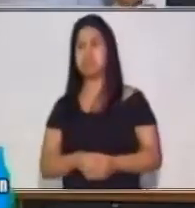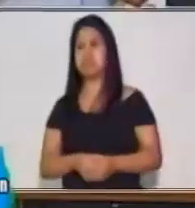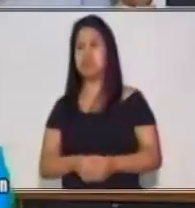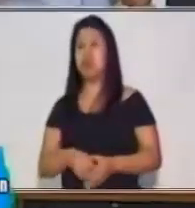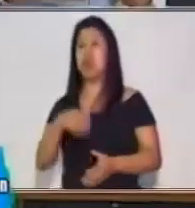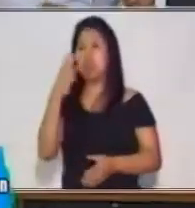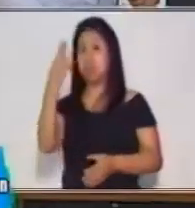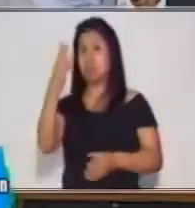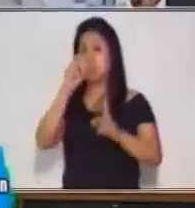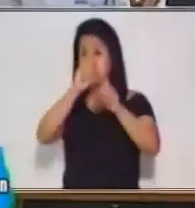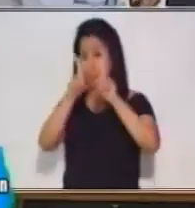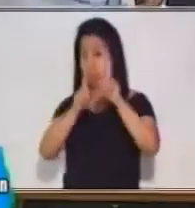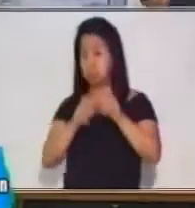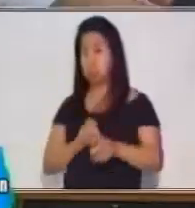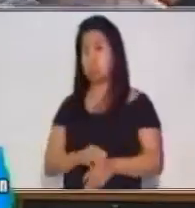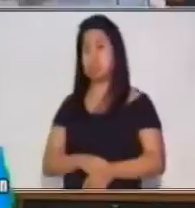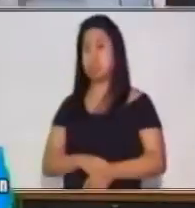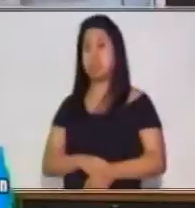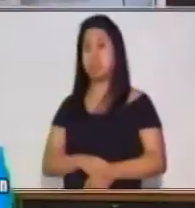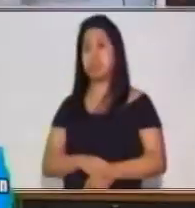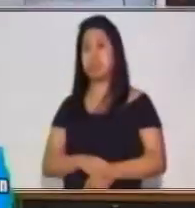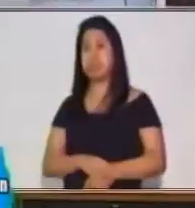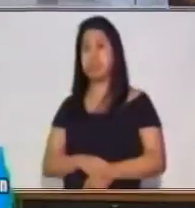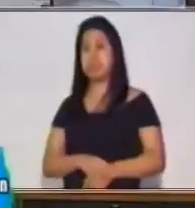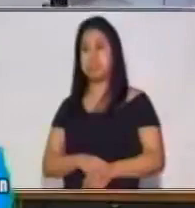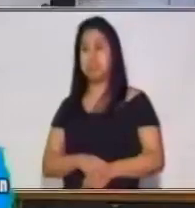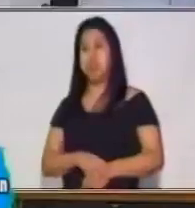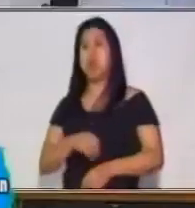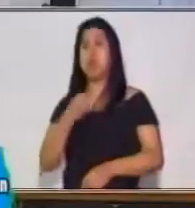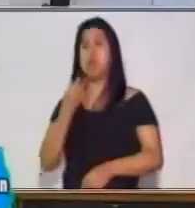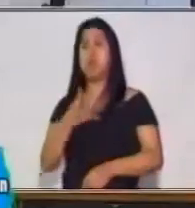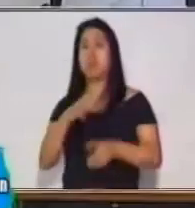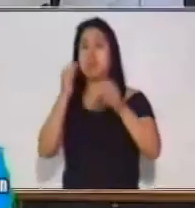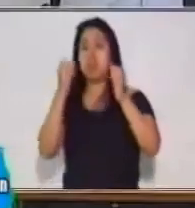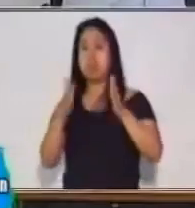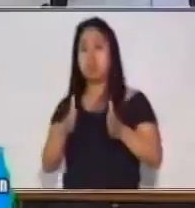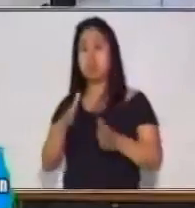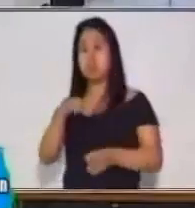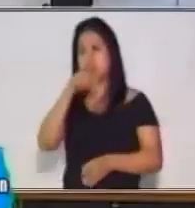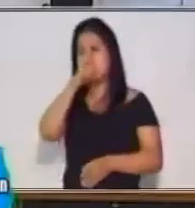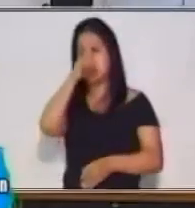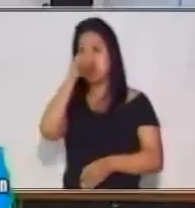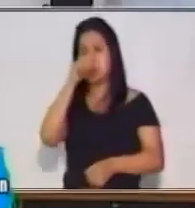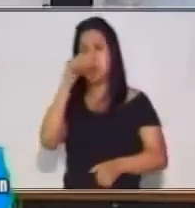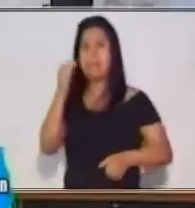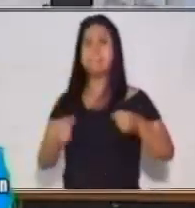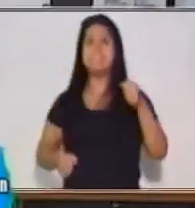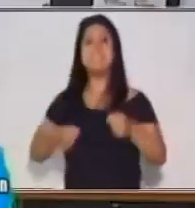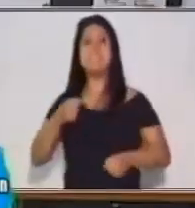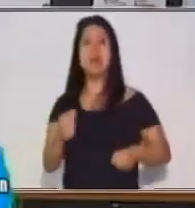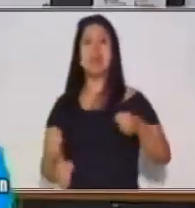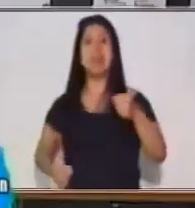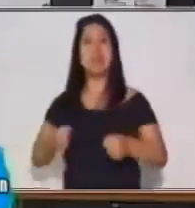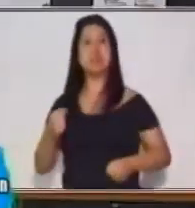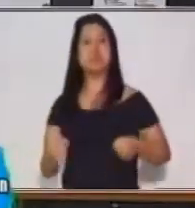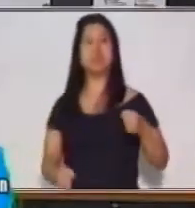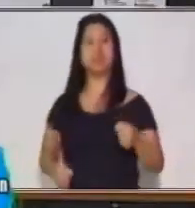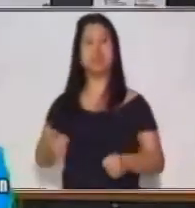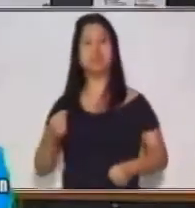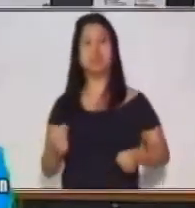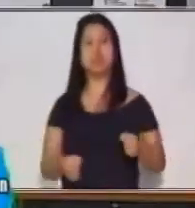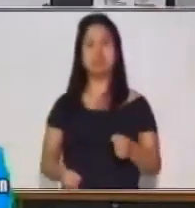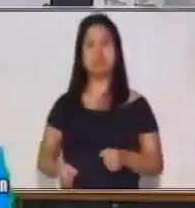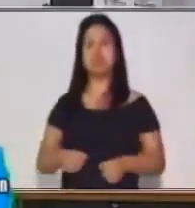prefieren baloncesto. Tú lo vas escribiendo en tu cuaderno o en tu hoja para que tengamos todas estas